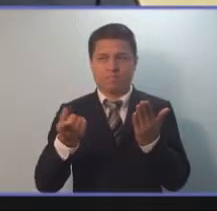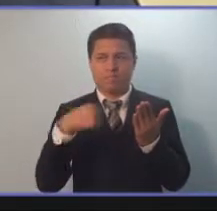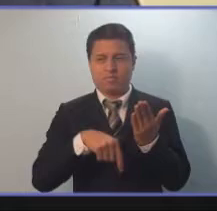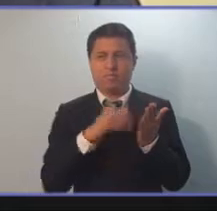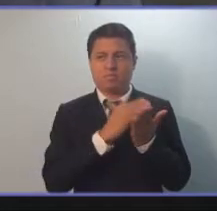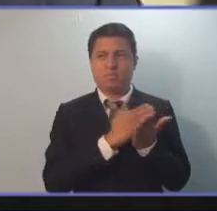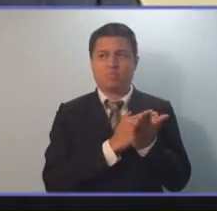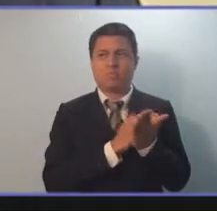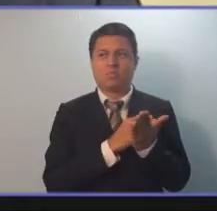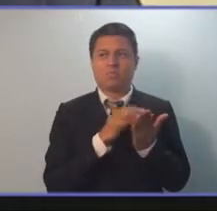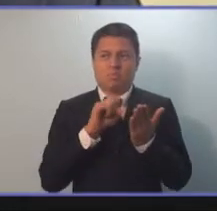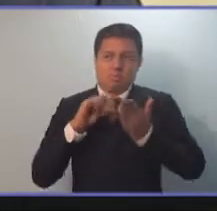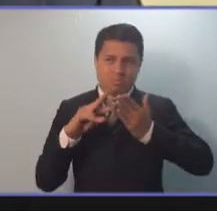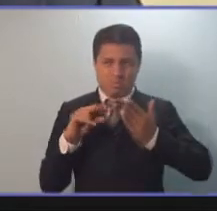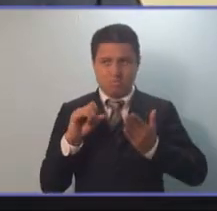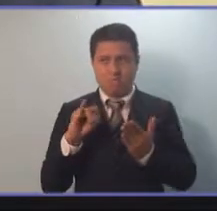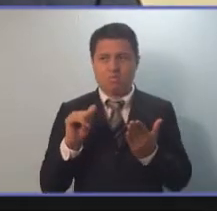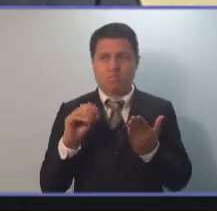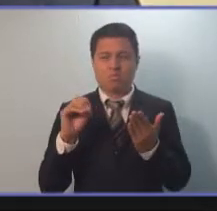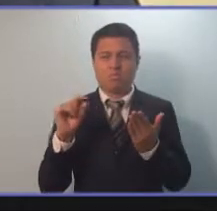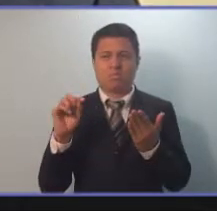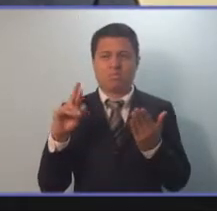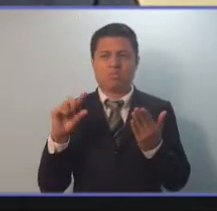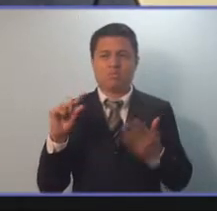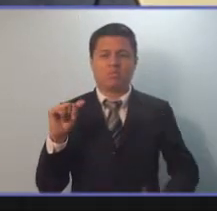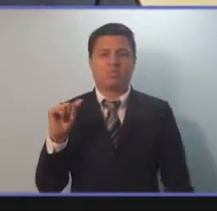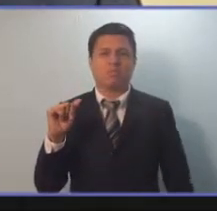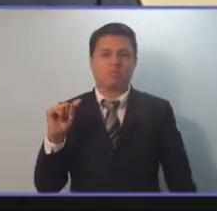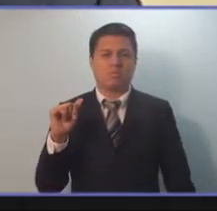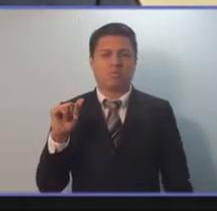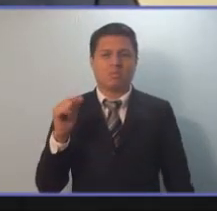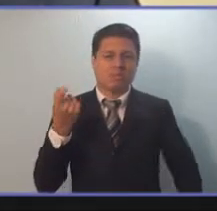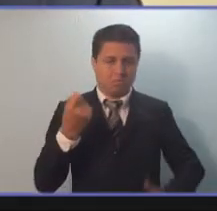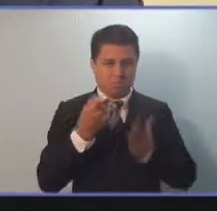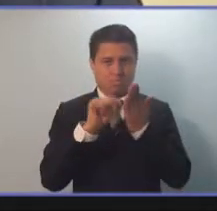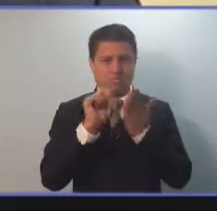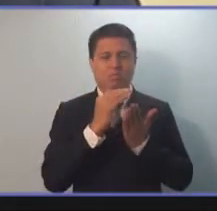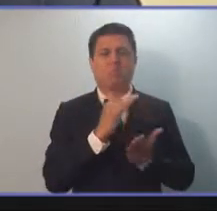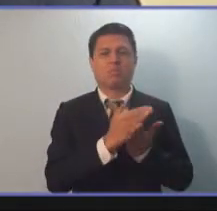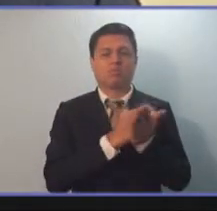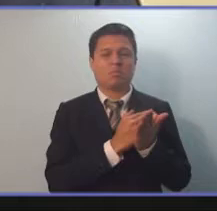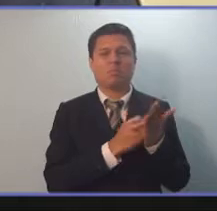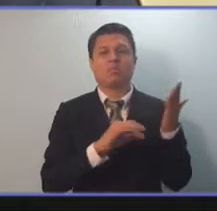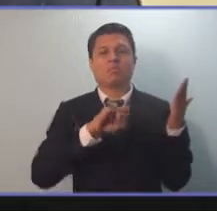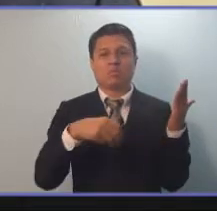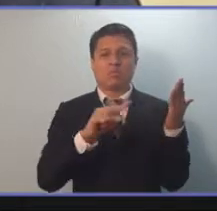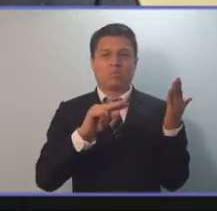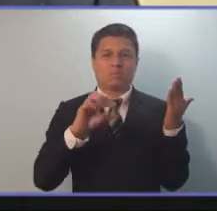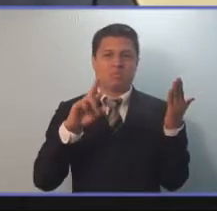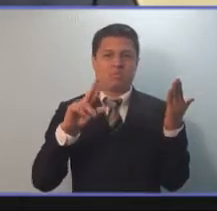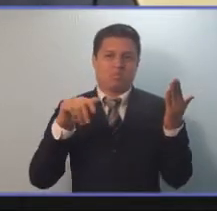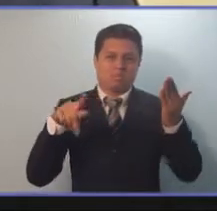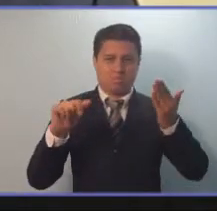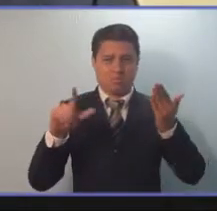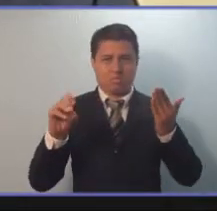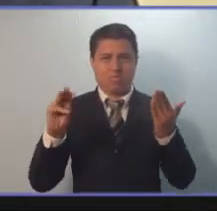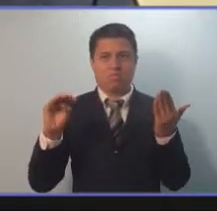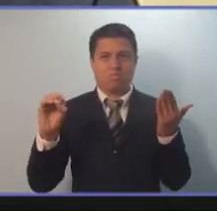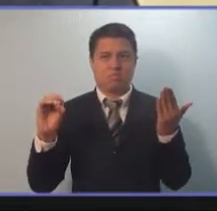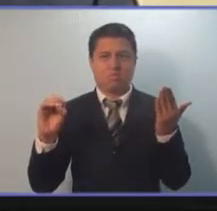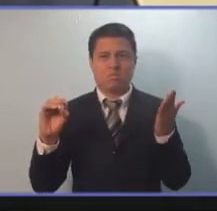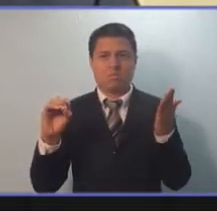ausente. Silvia Estela Ostorga de Escobar, presente. José Javier Palomo Nieto,